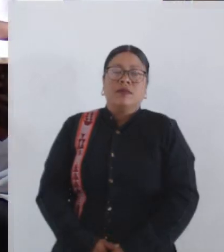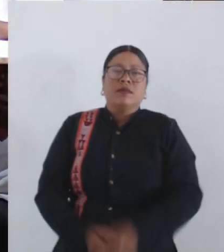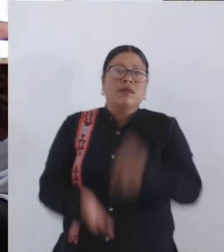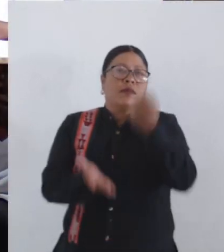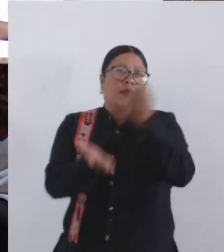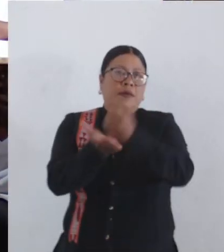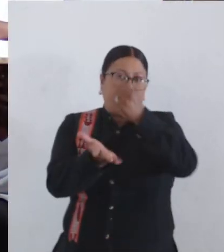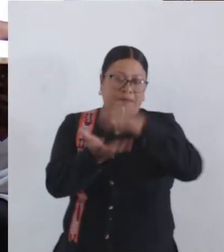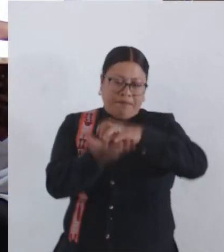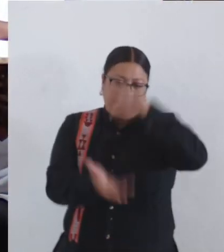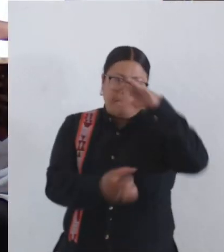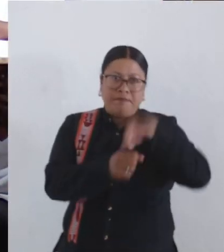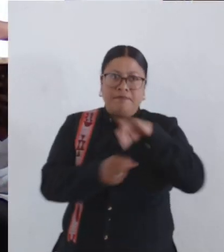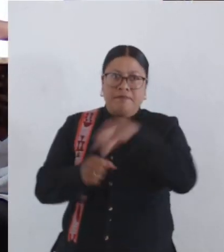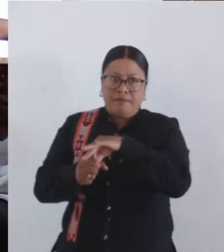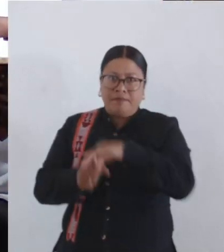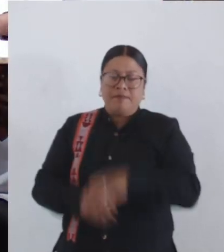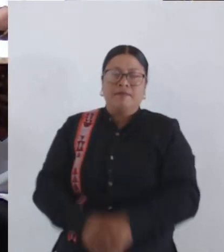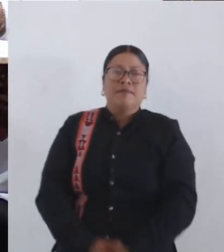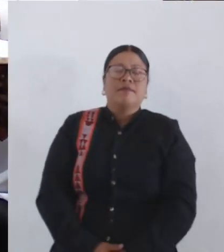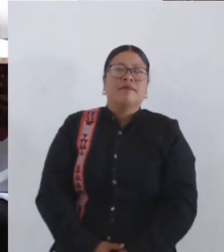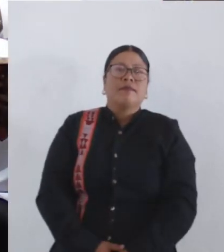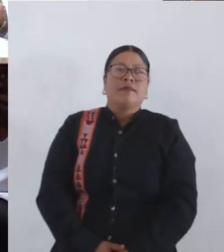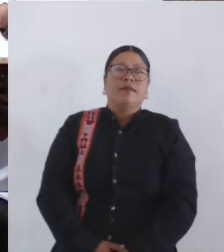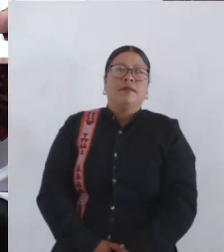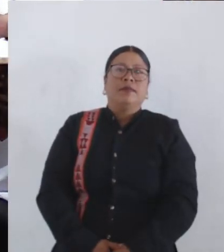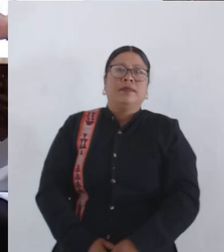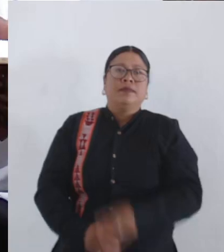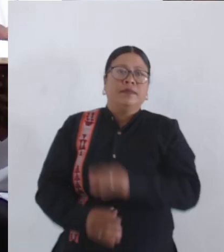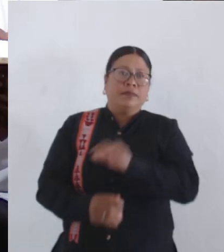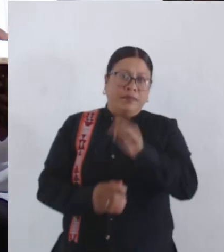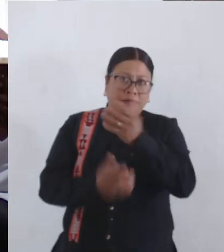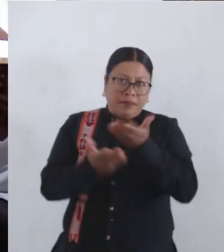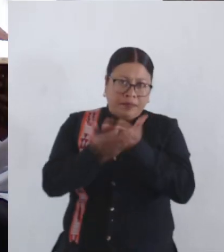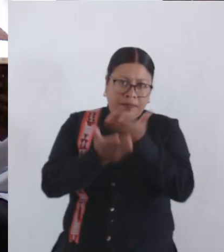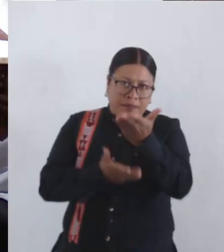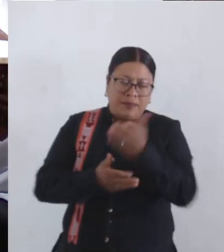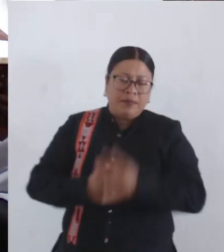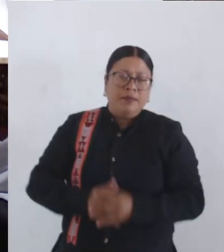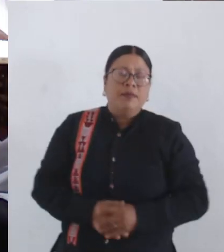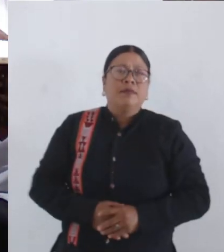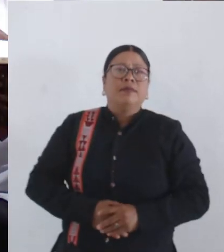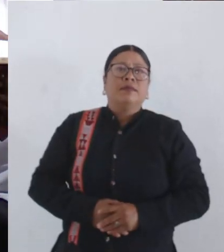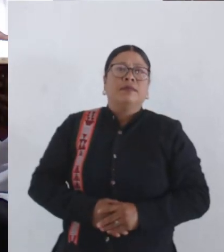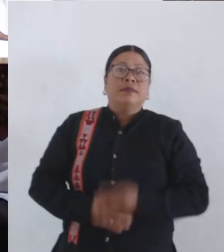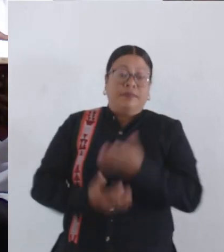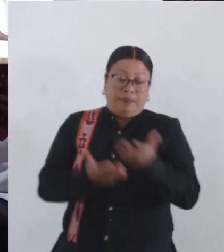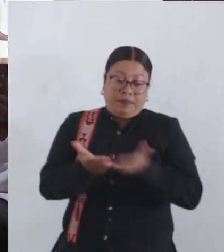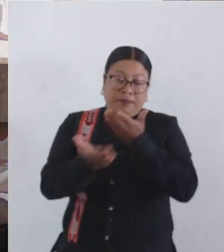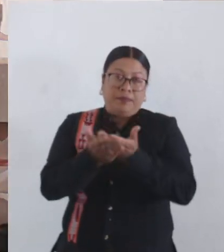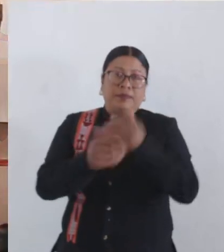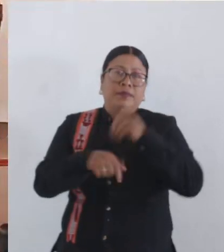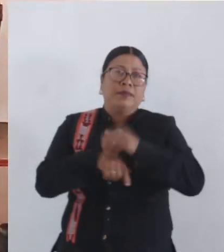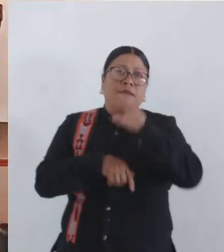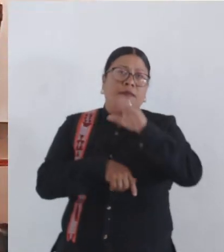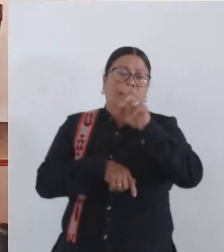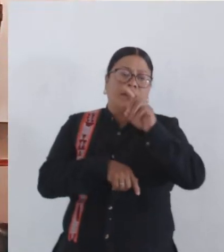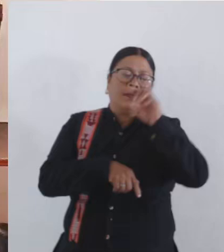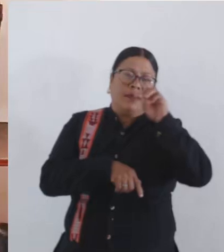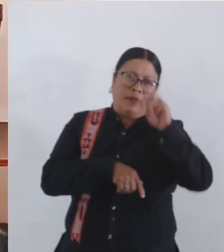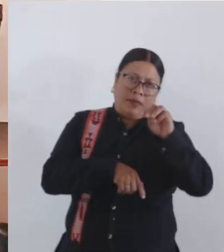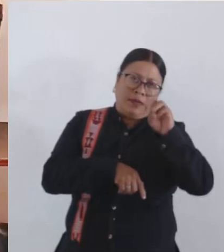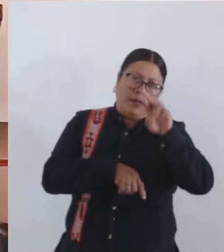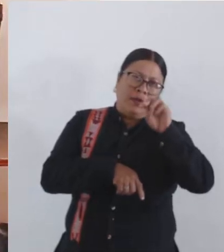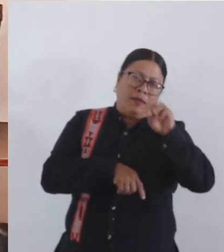Aprobado por unanimidad de los presentes. Gracias. De cuenta con el siguiente dictamen. El siguiente dictamen es con números CDE